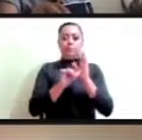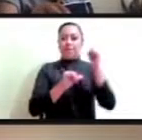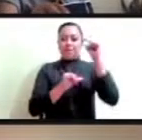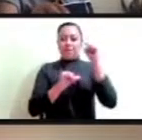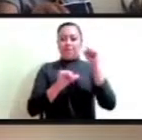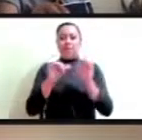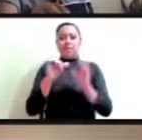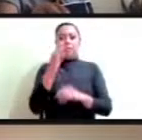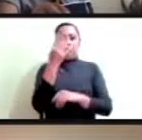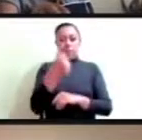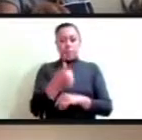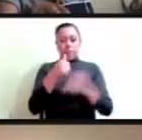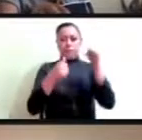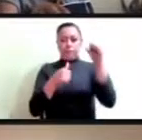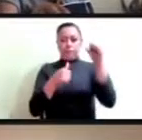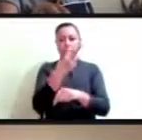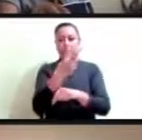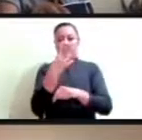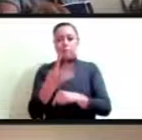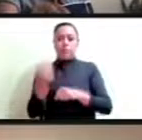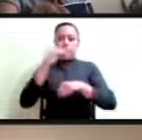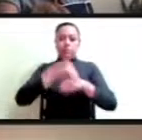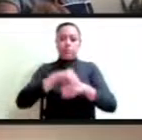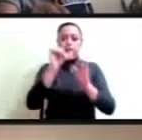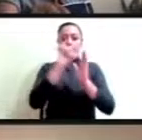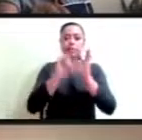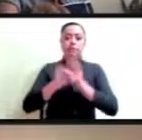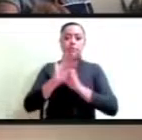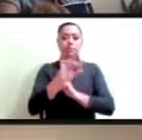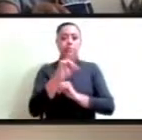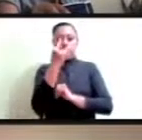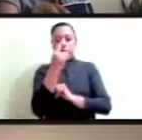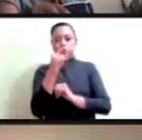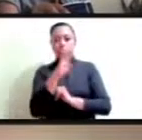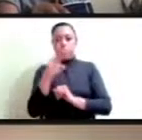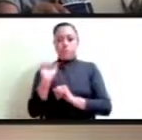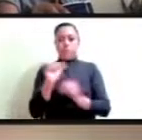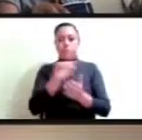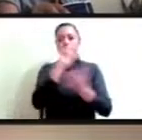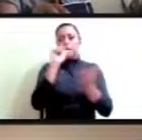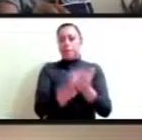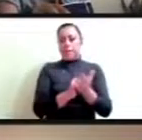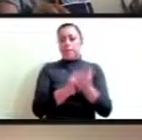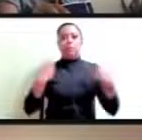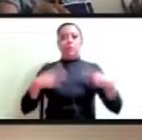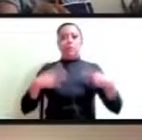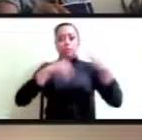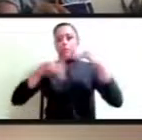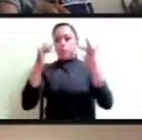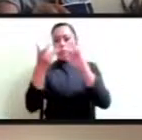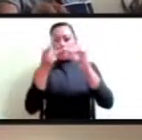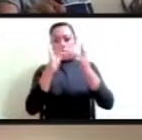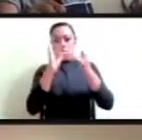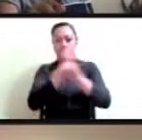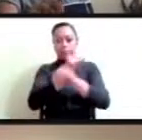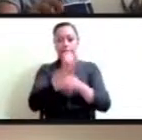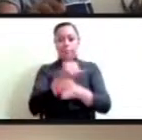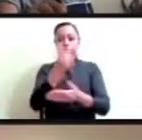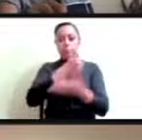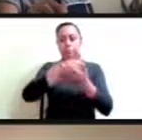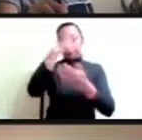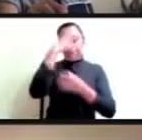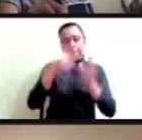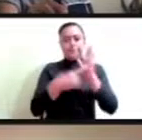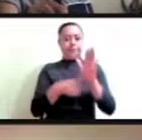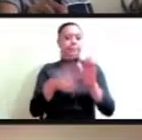se adiciona un artículo 51 bis a la Ley de Ciudadanía Digital de la Ciudad de México, suscrita por la diputada Leonor Gómez